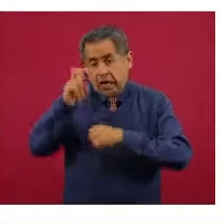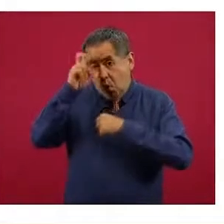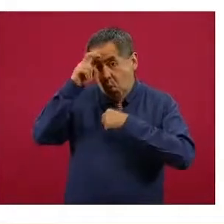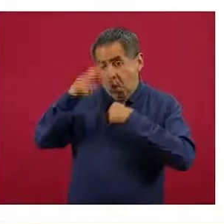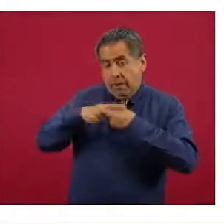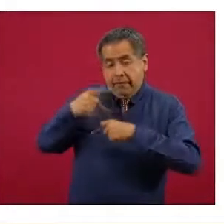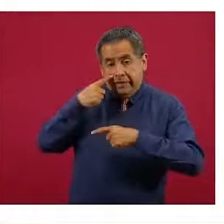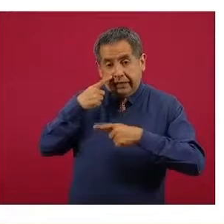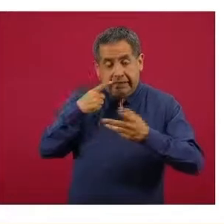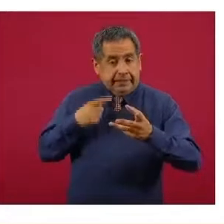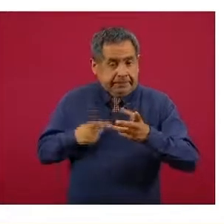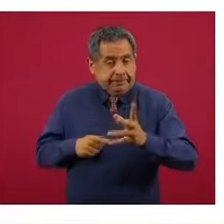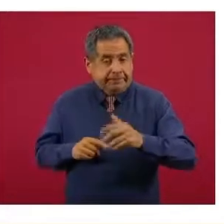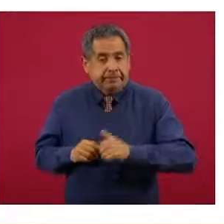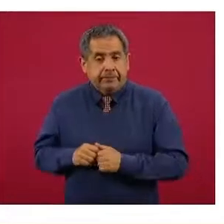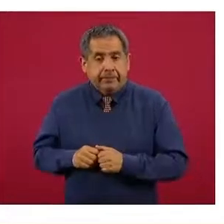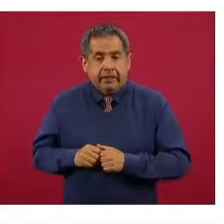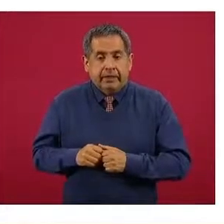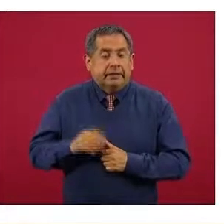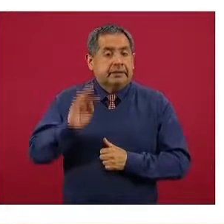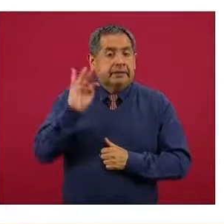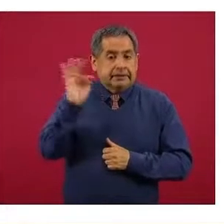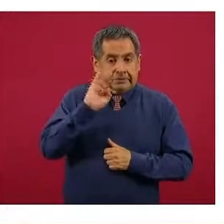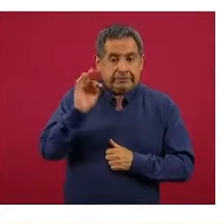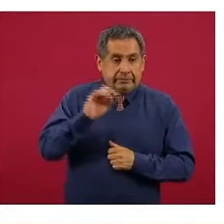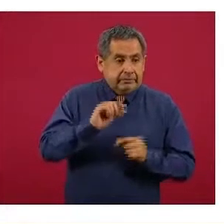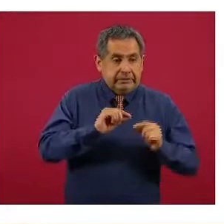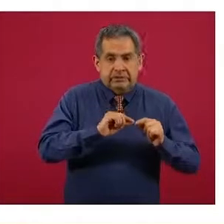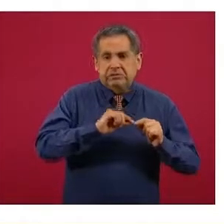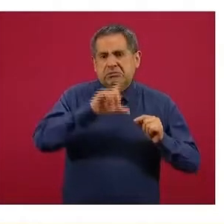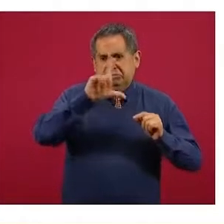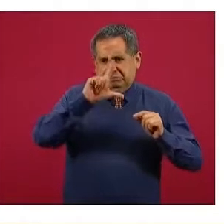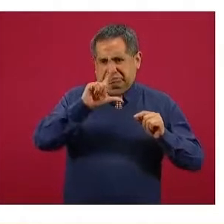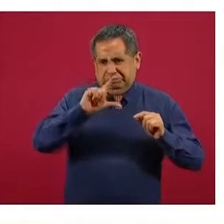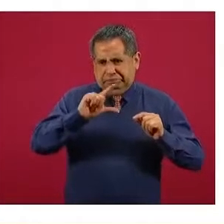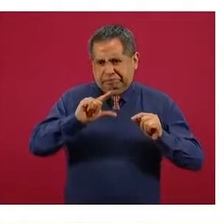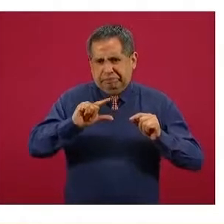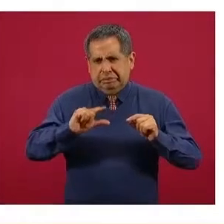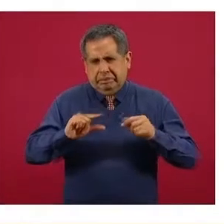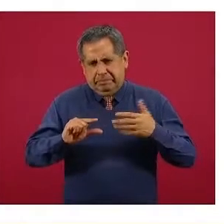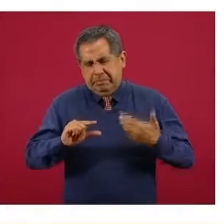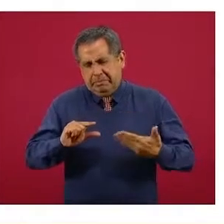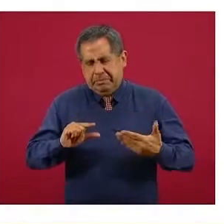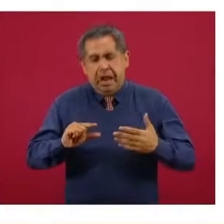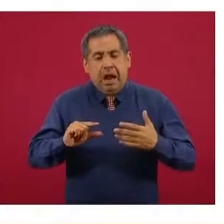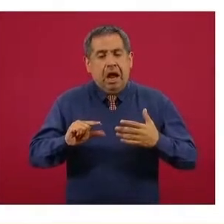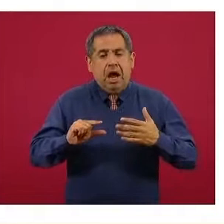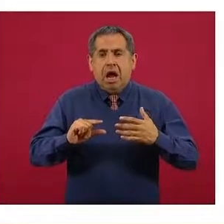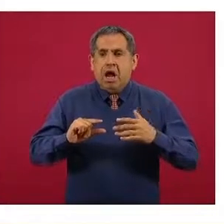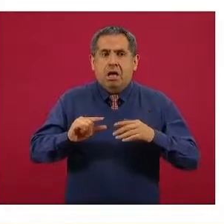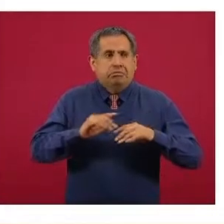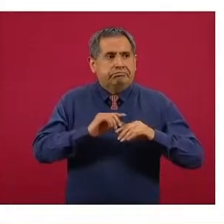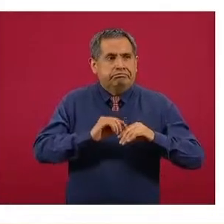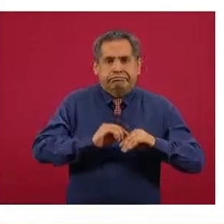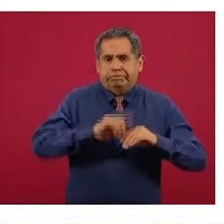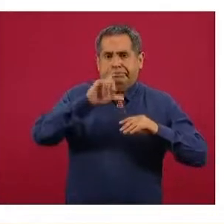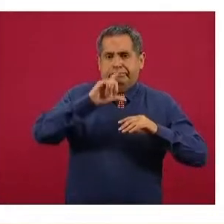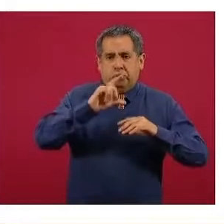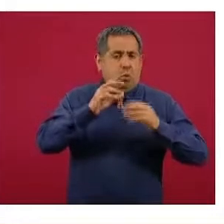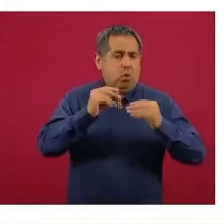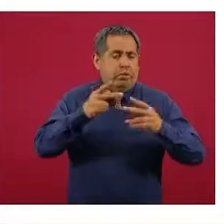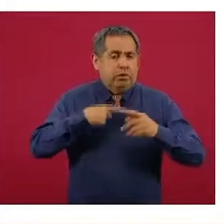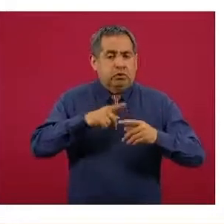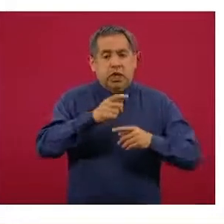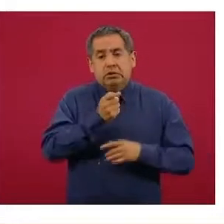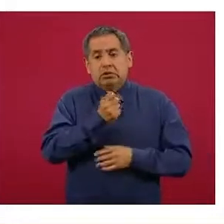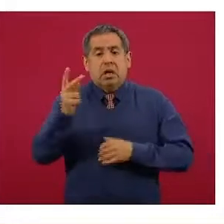europea, porque si bien tuvo la misma trayectoria con el pico original, con una elevadísima letalidad de caso,